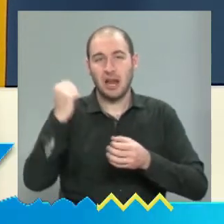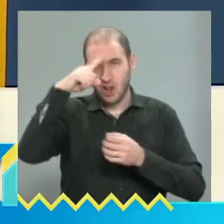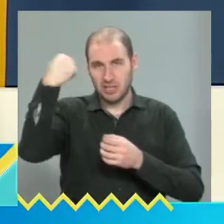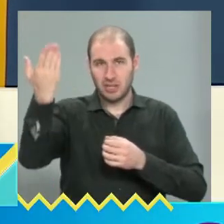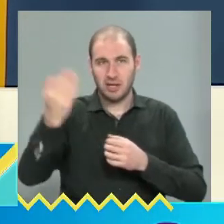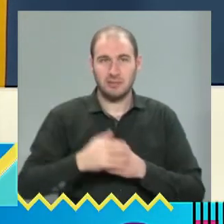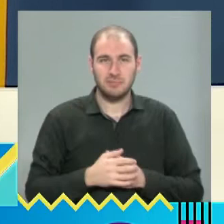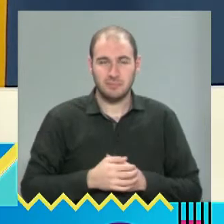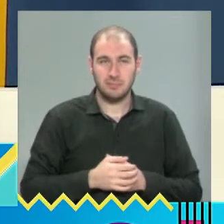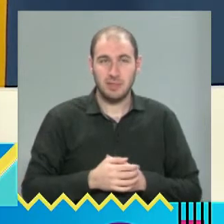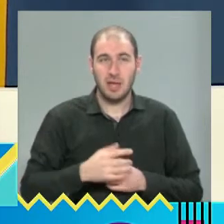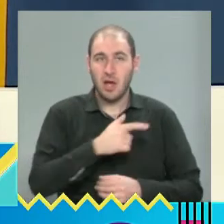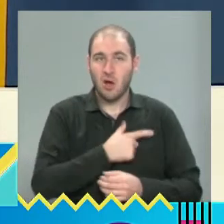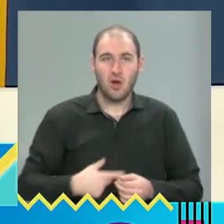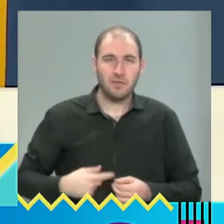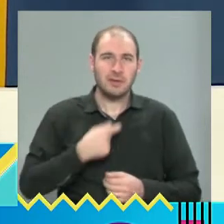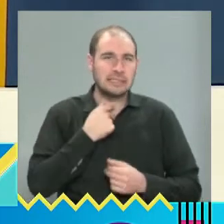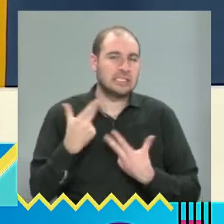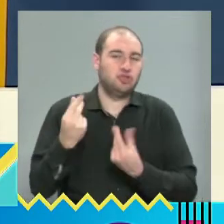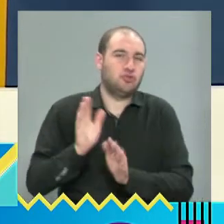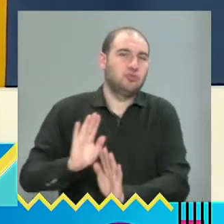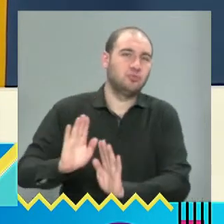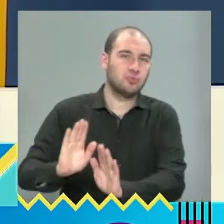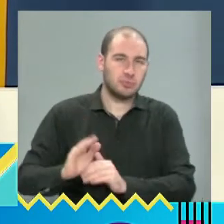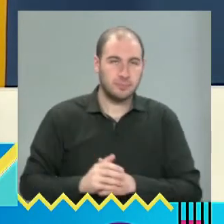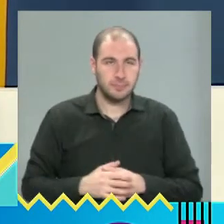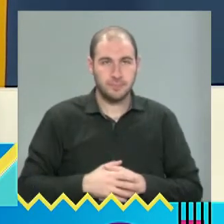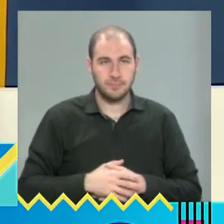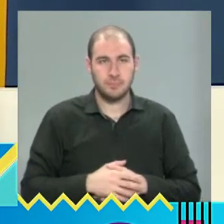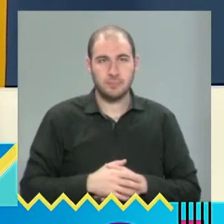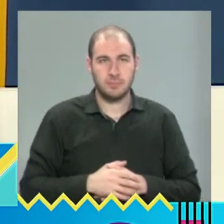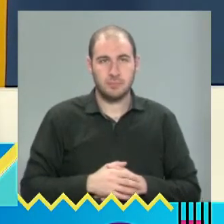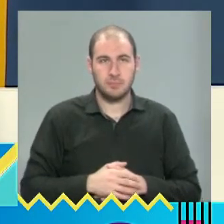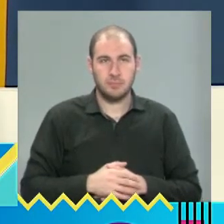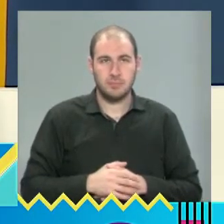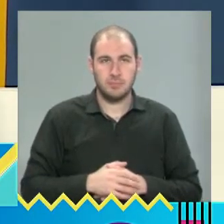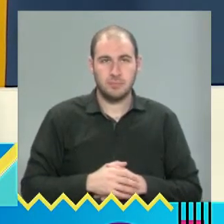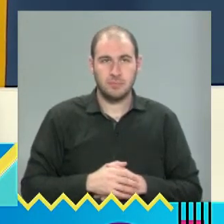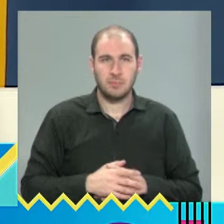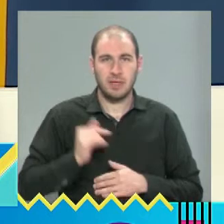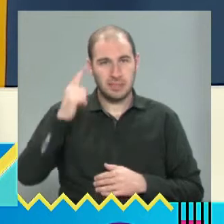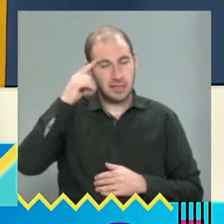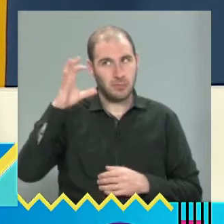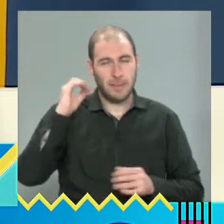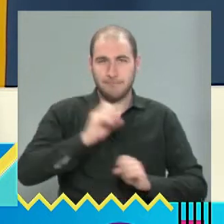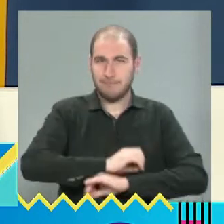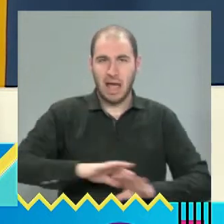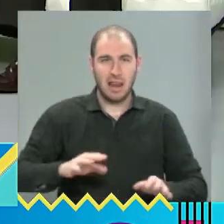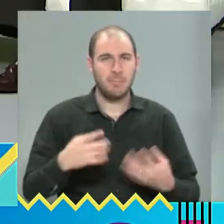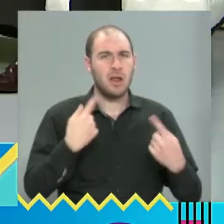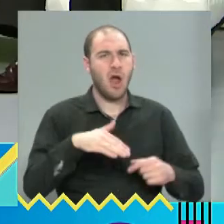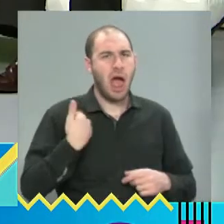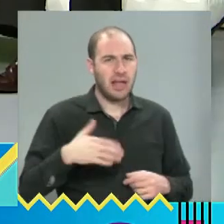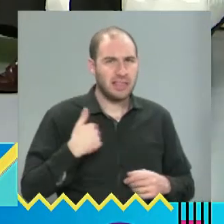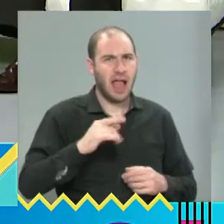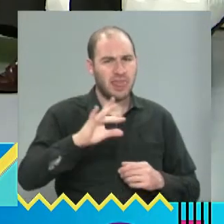que obviamente el gobierno lo va a tratar de evitar lo más que pueda, porque bueno, trae malos recuerdos, pero... ¿Pero Argentina puede